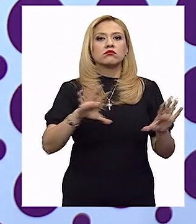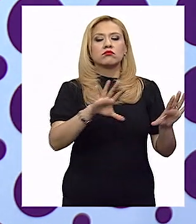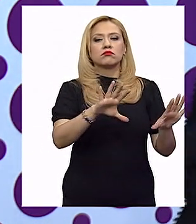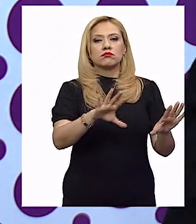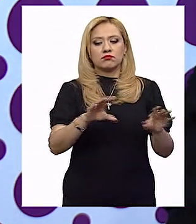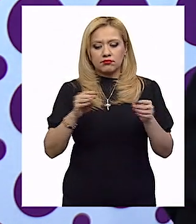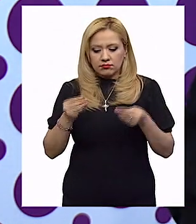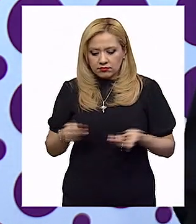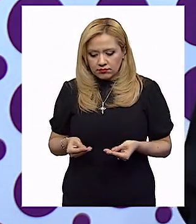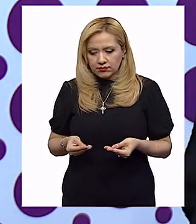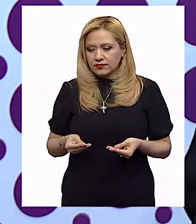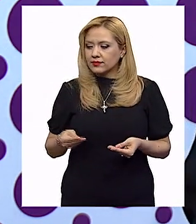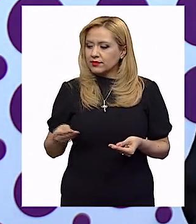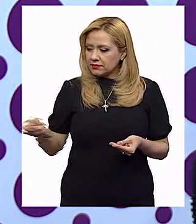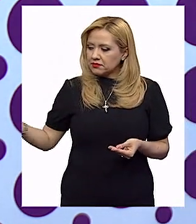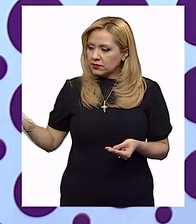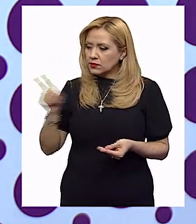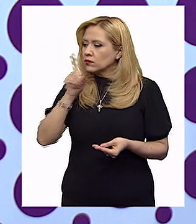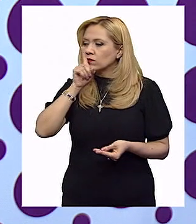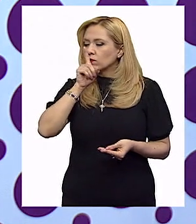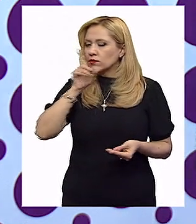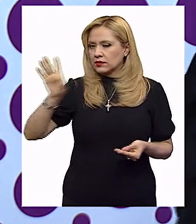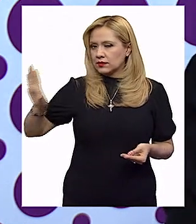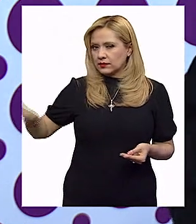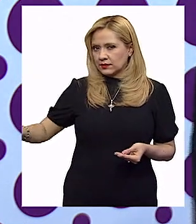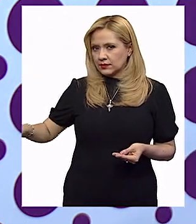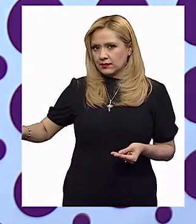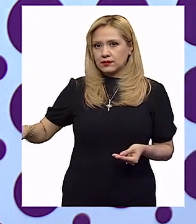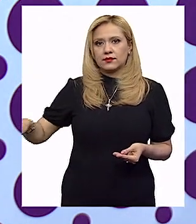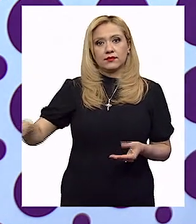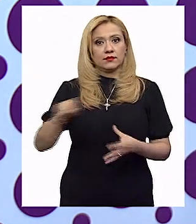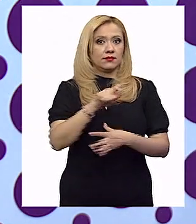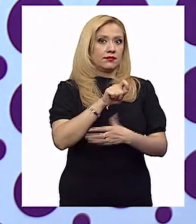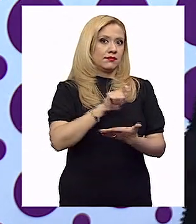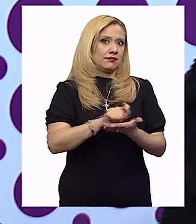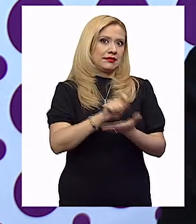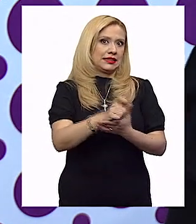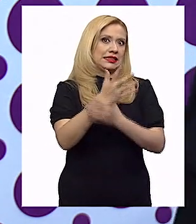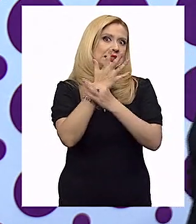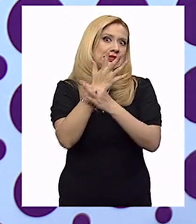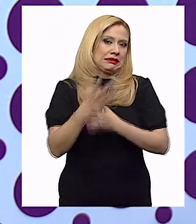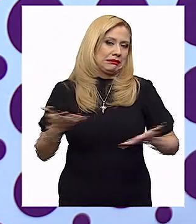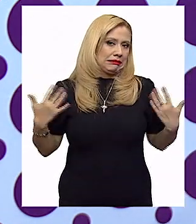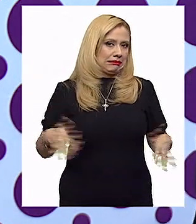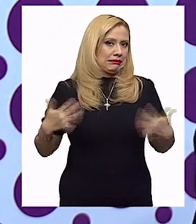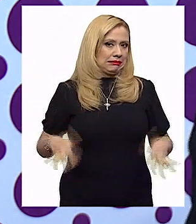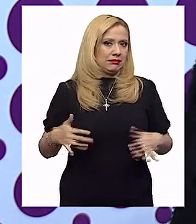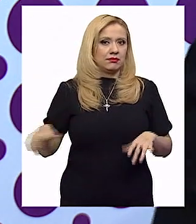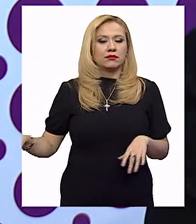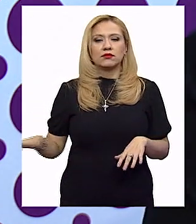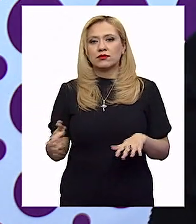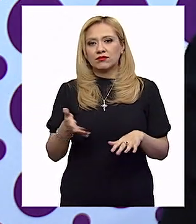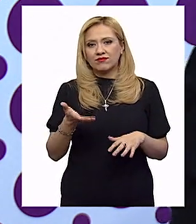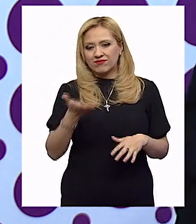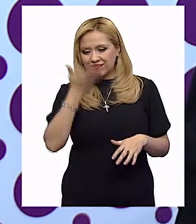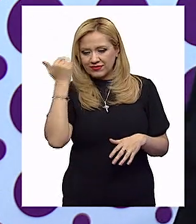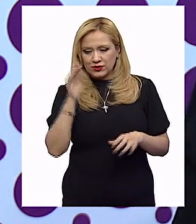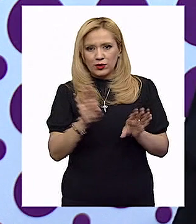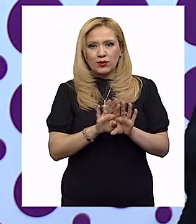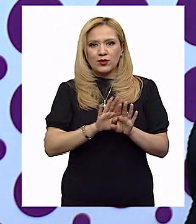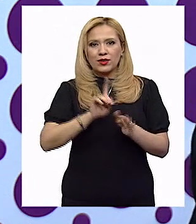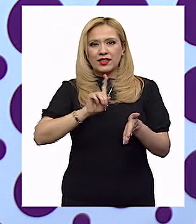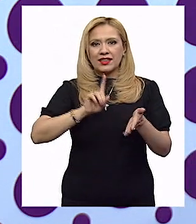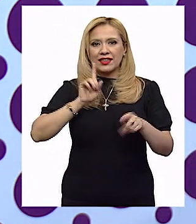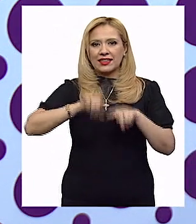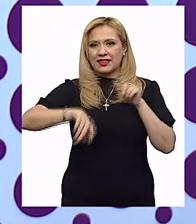a su vez anonimizada, porque claro, si está escrito con tu letra saben quién eres, o si el archivo de Word que mandas no sabes cómo quitarle el